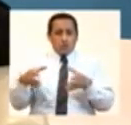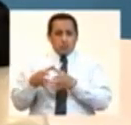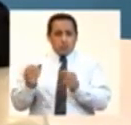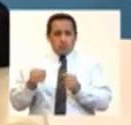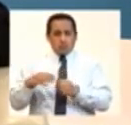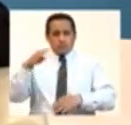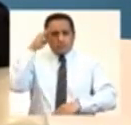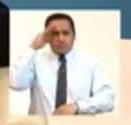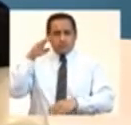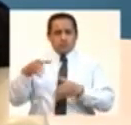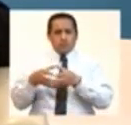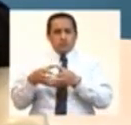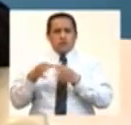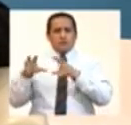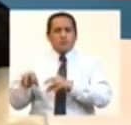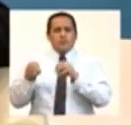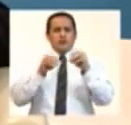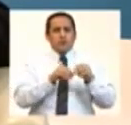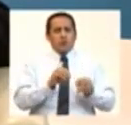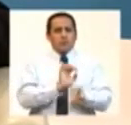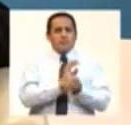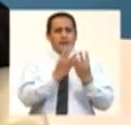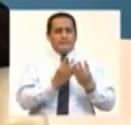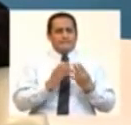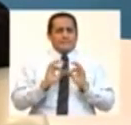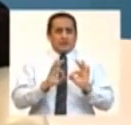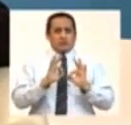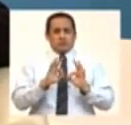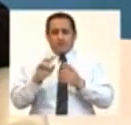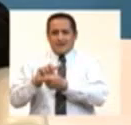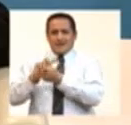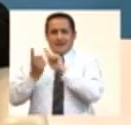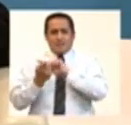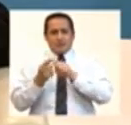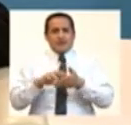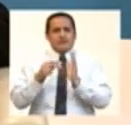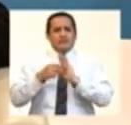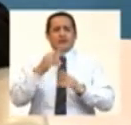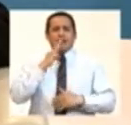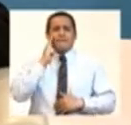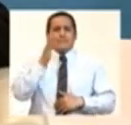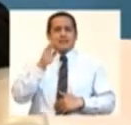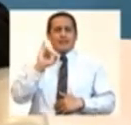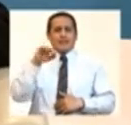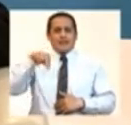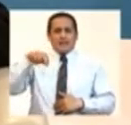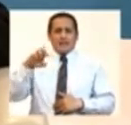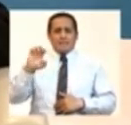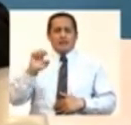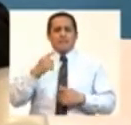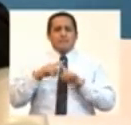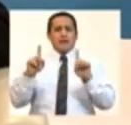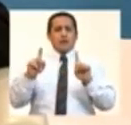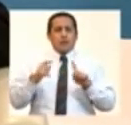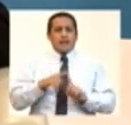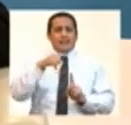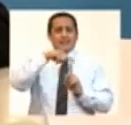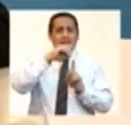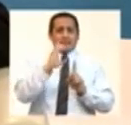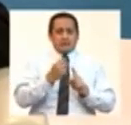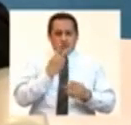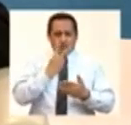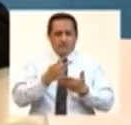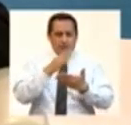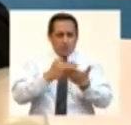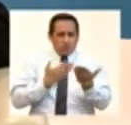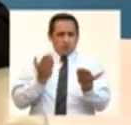De la base naval deberían ser trasladados supuestamente a una cárcel de máxima seguridad que disponga el INPE. Pero aquí el tribunal